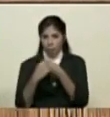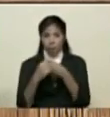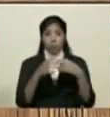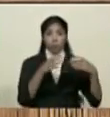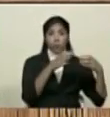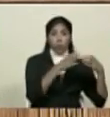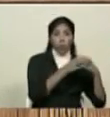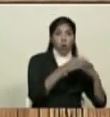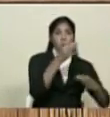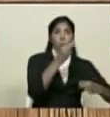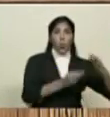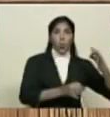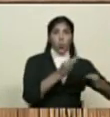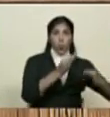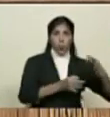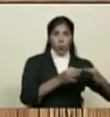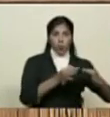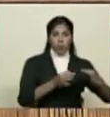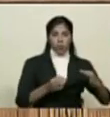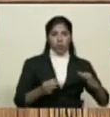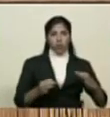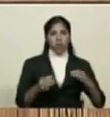Judicial. Imagínense ustedes,